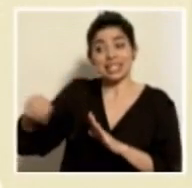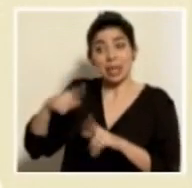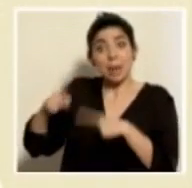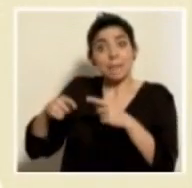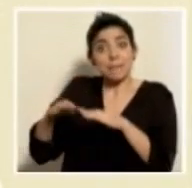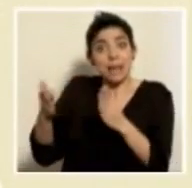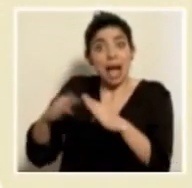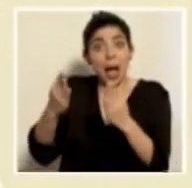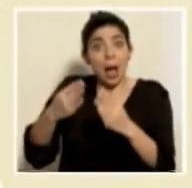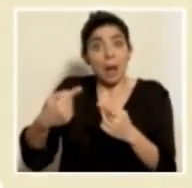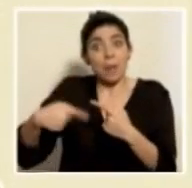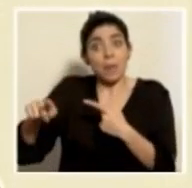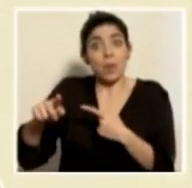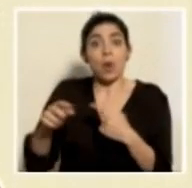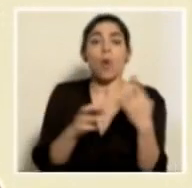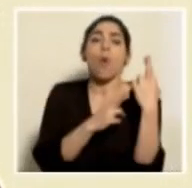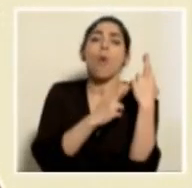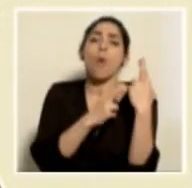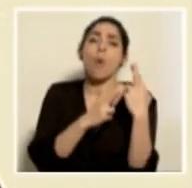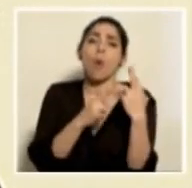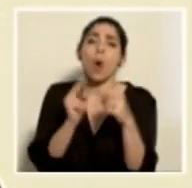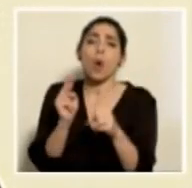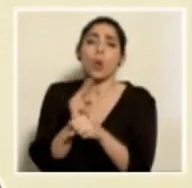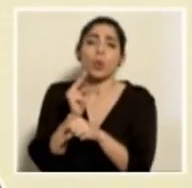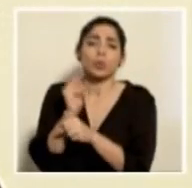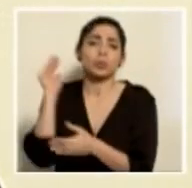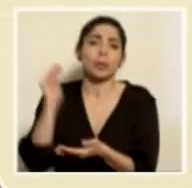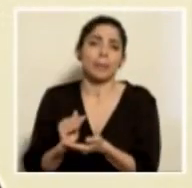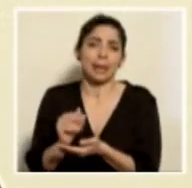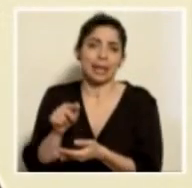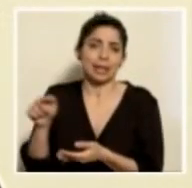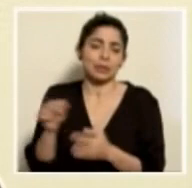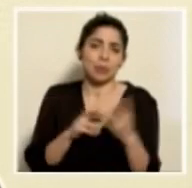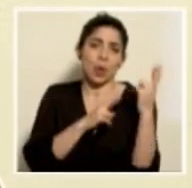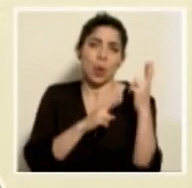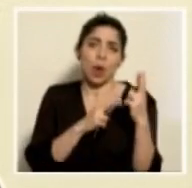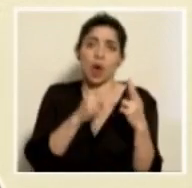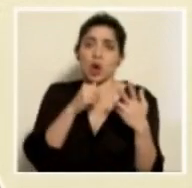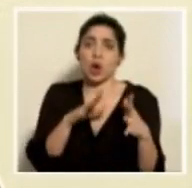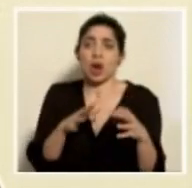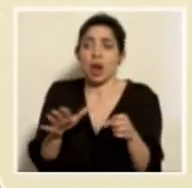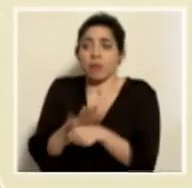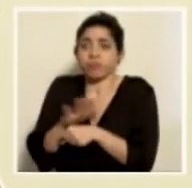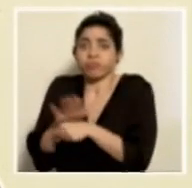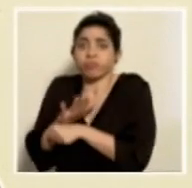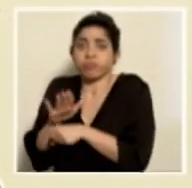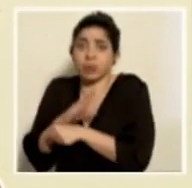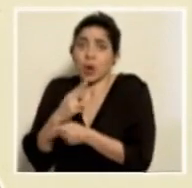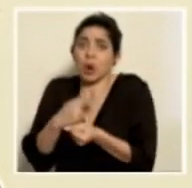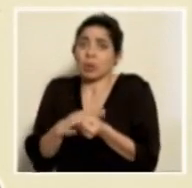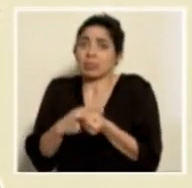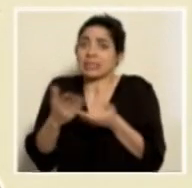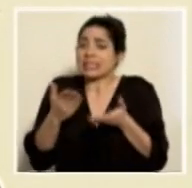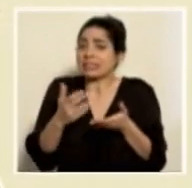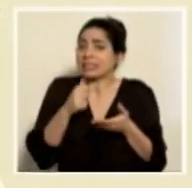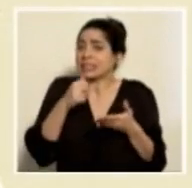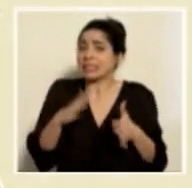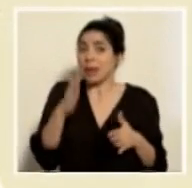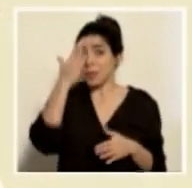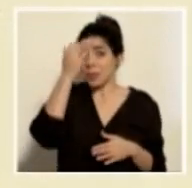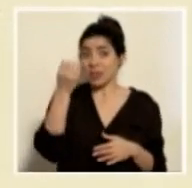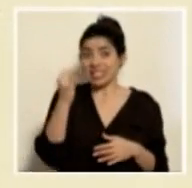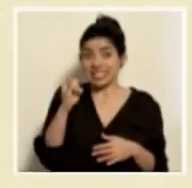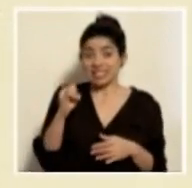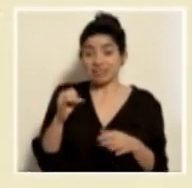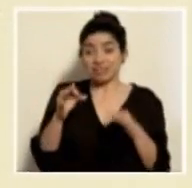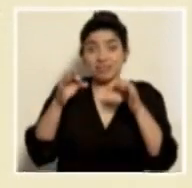disponibles en muy poco tiempo, ojalá que la intensidad de uso sea la menor posible, que no empecemos a colapsar los servicios, porque de verdad que llegar a esa